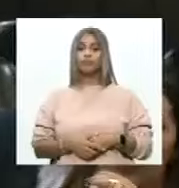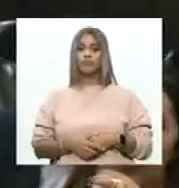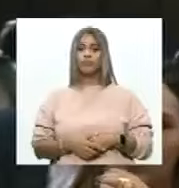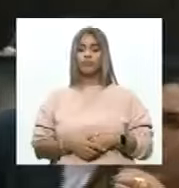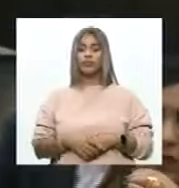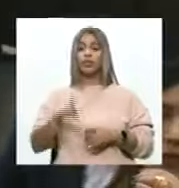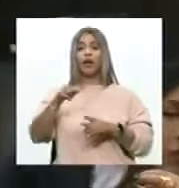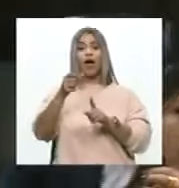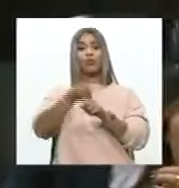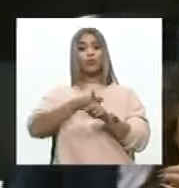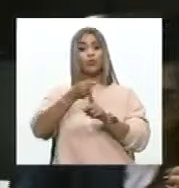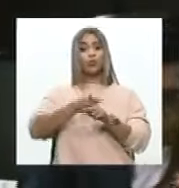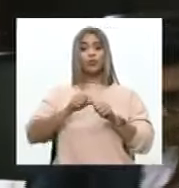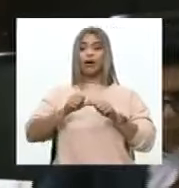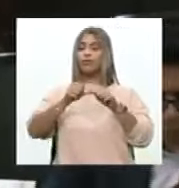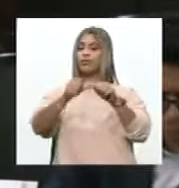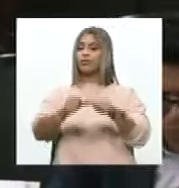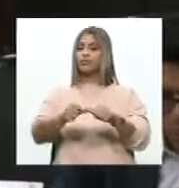una lucha.